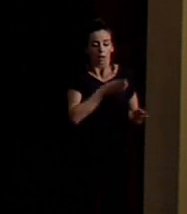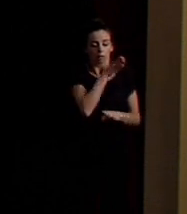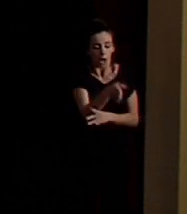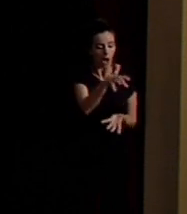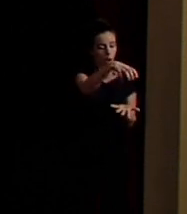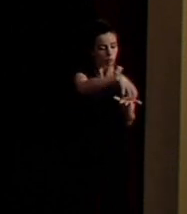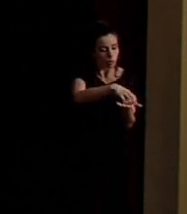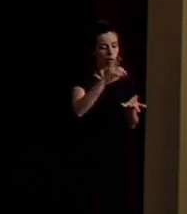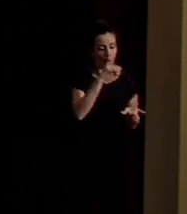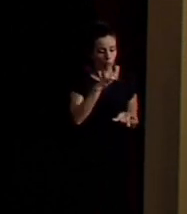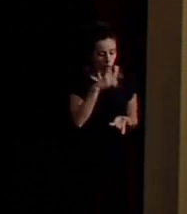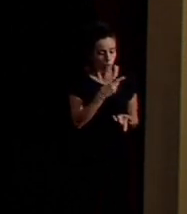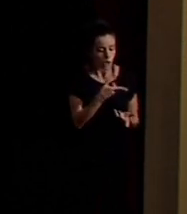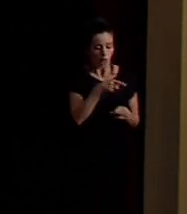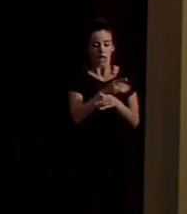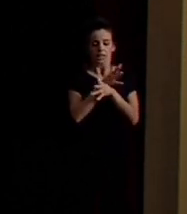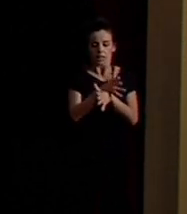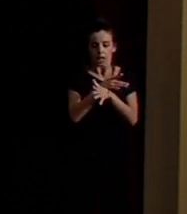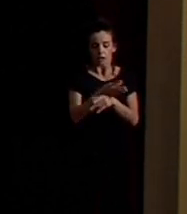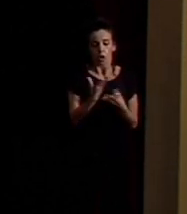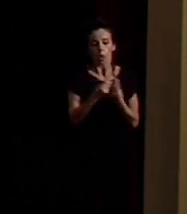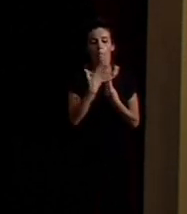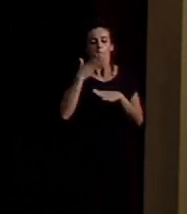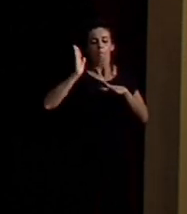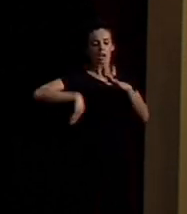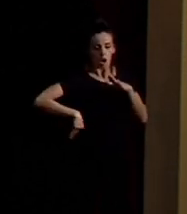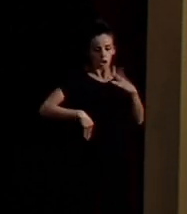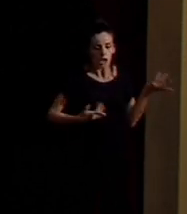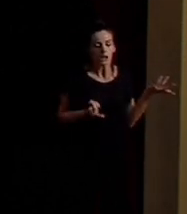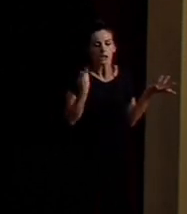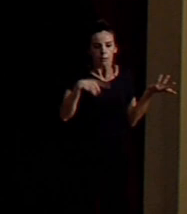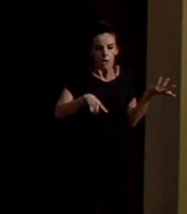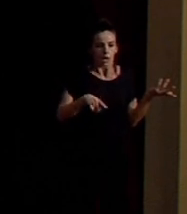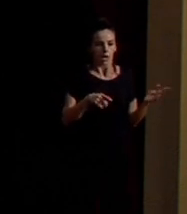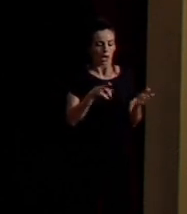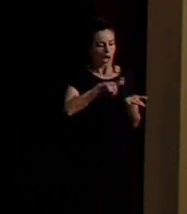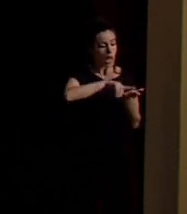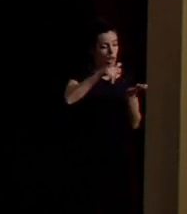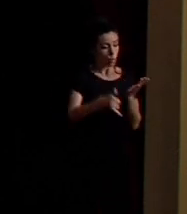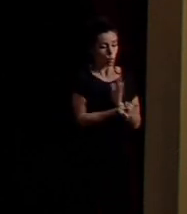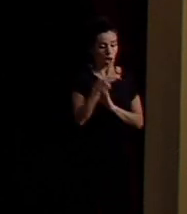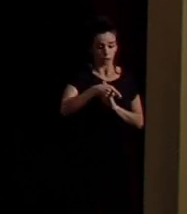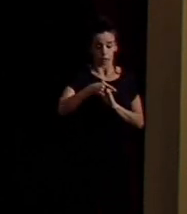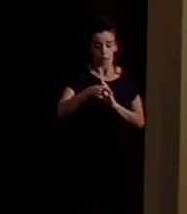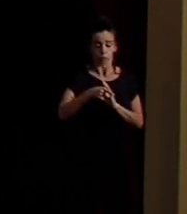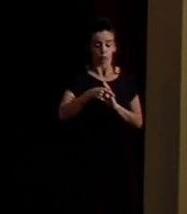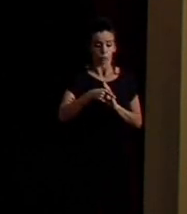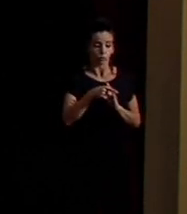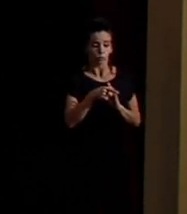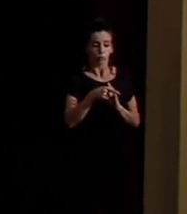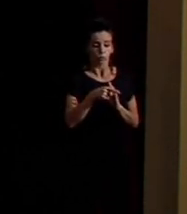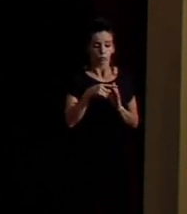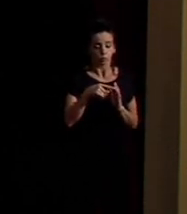prostíbulo, lo de tener sexo con mejores de edad, e incluso como, bueno, pues en el lenguaje, que es un instrumento también